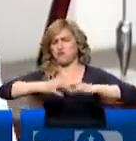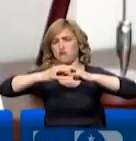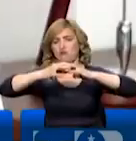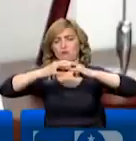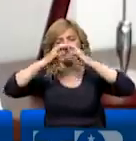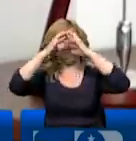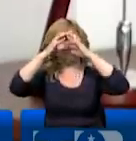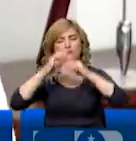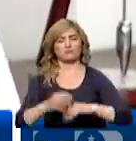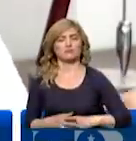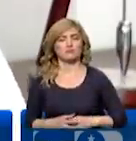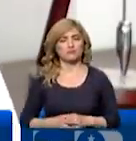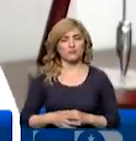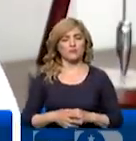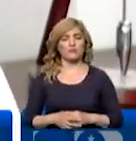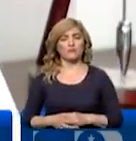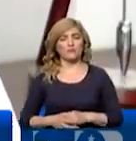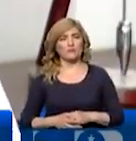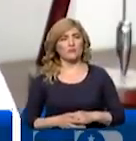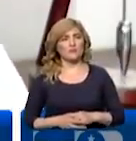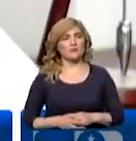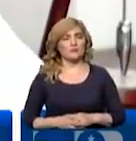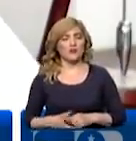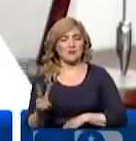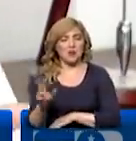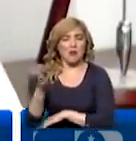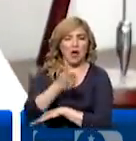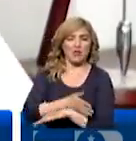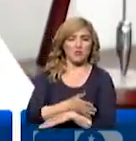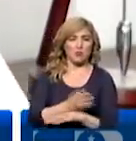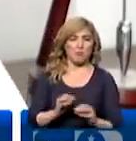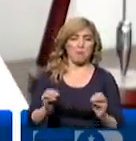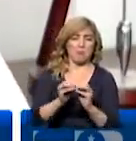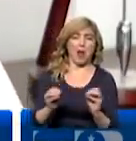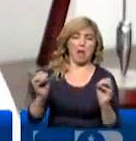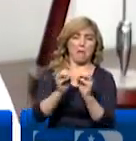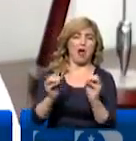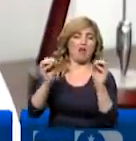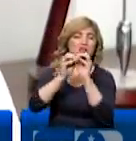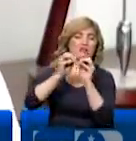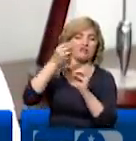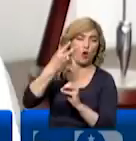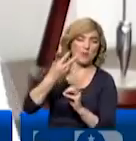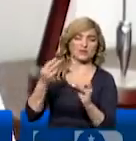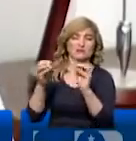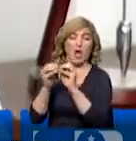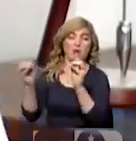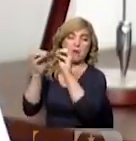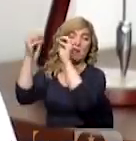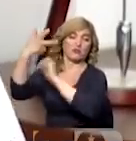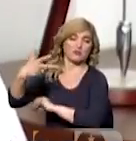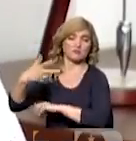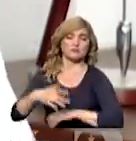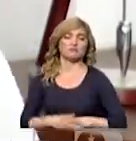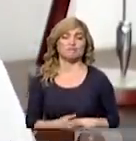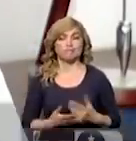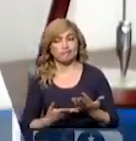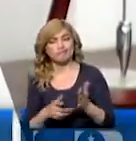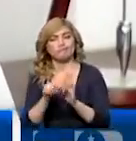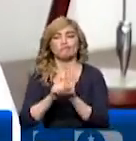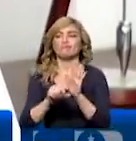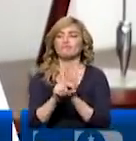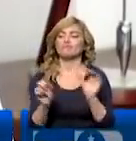que duplicaron la venta promedio de viernes anteriores y otros que triplicaron, cuatriplicaron, quintuplicaron. Siempre la expectativa es que las